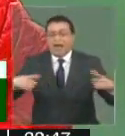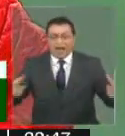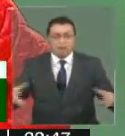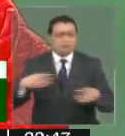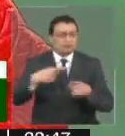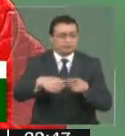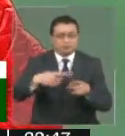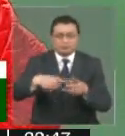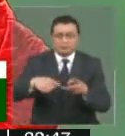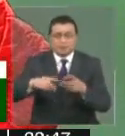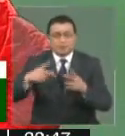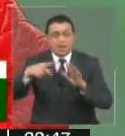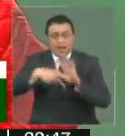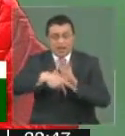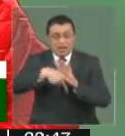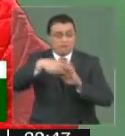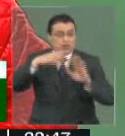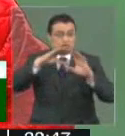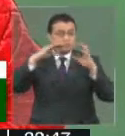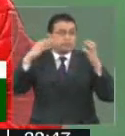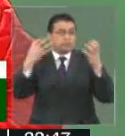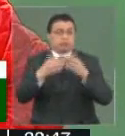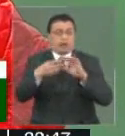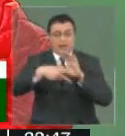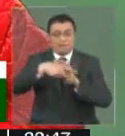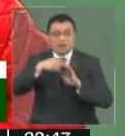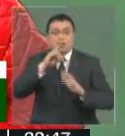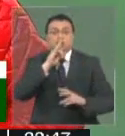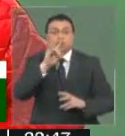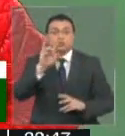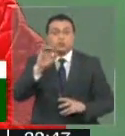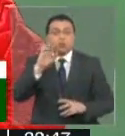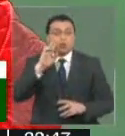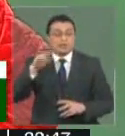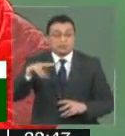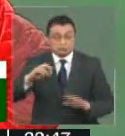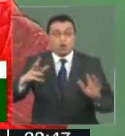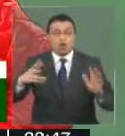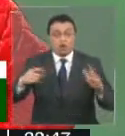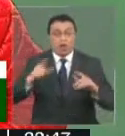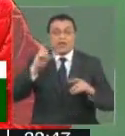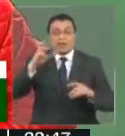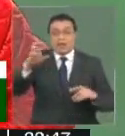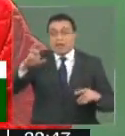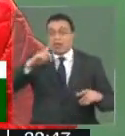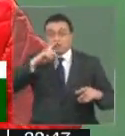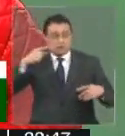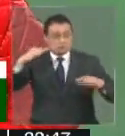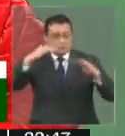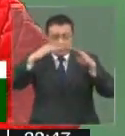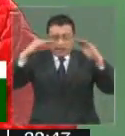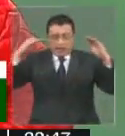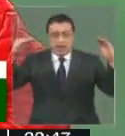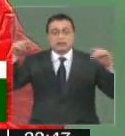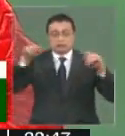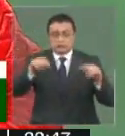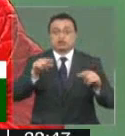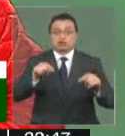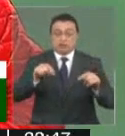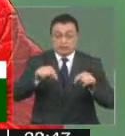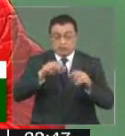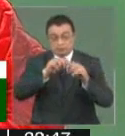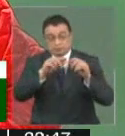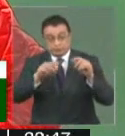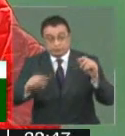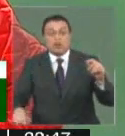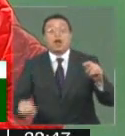que es a nivel corporativo, creo que tiene que ser a nivel de turismo, creo que tiene que ser a nivel de gerencia, etcétera, etcétera, etcétera. Uh-huh. Y desde ese espacio no